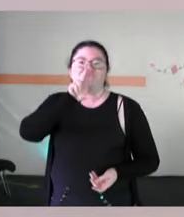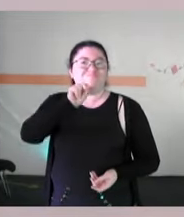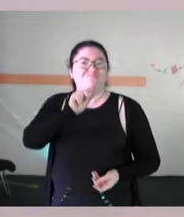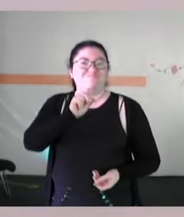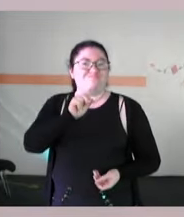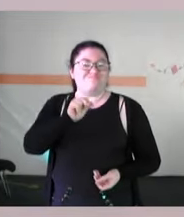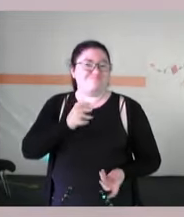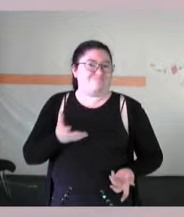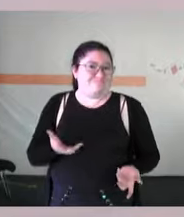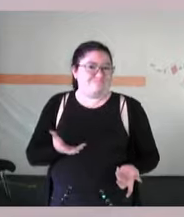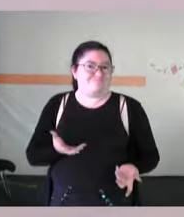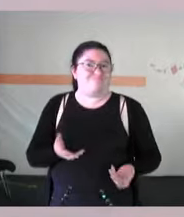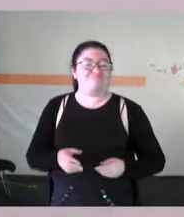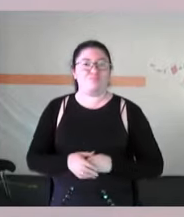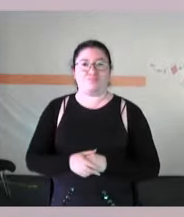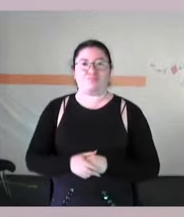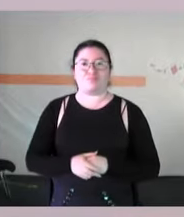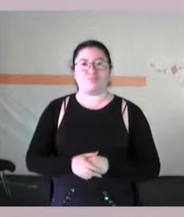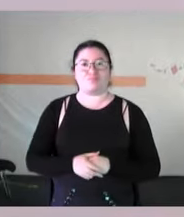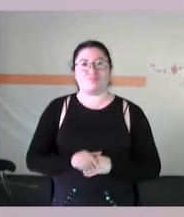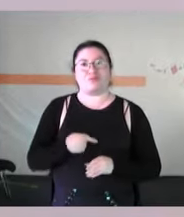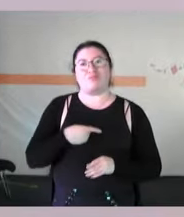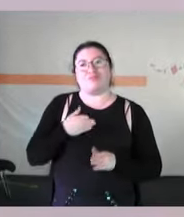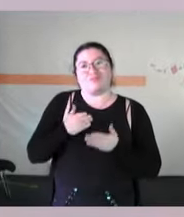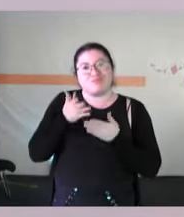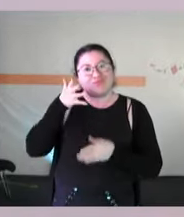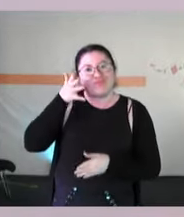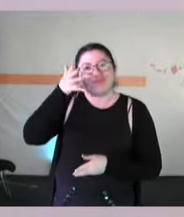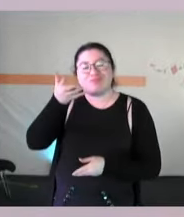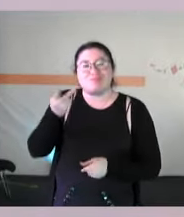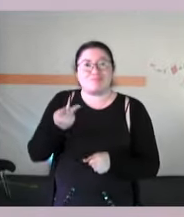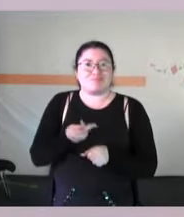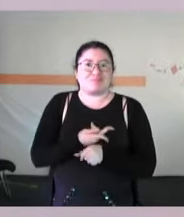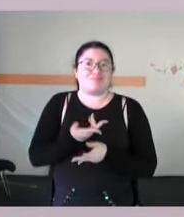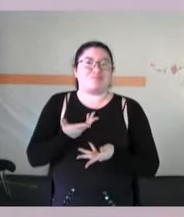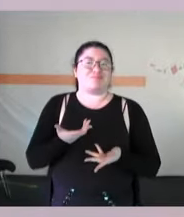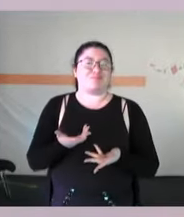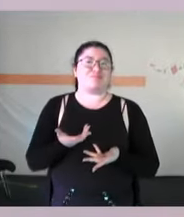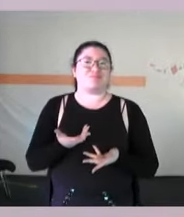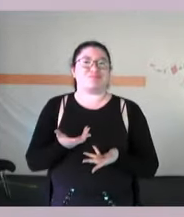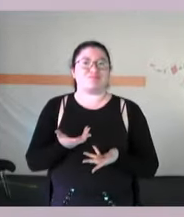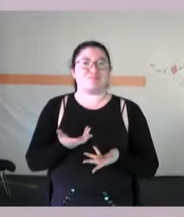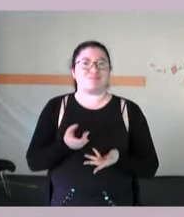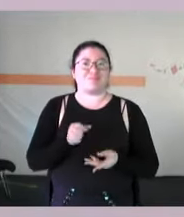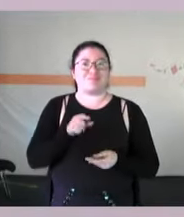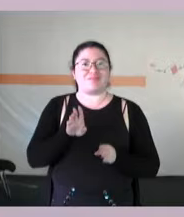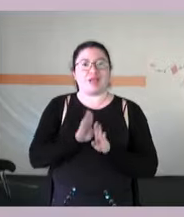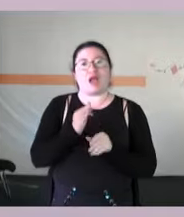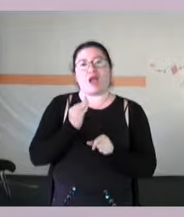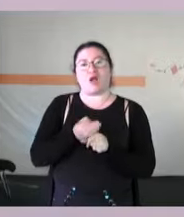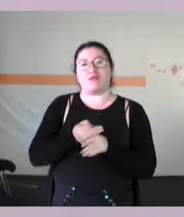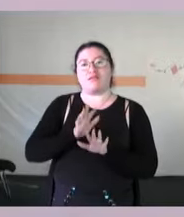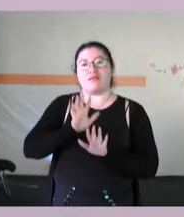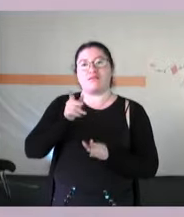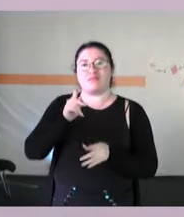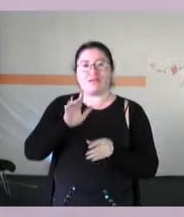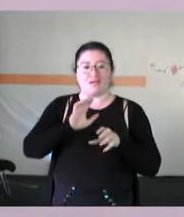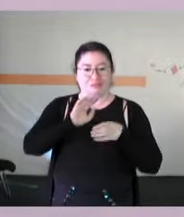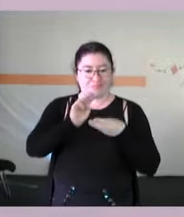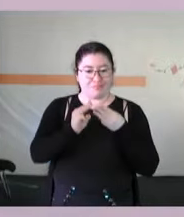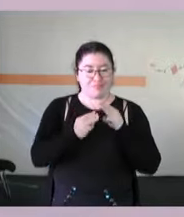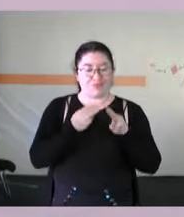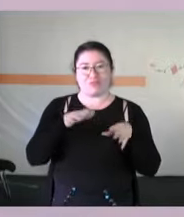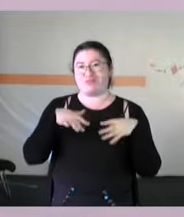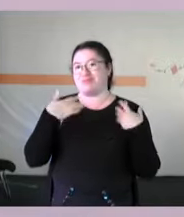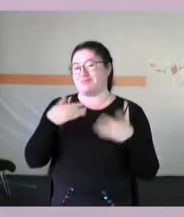Y la batalla de la supervivencia, como en la distopía ya está aquí. O sea, The Last